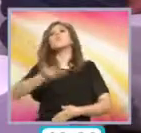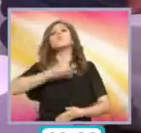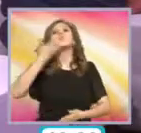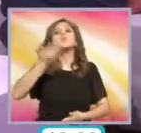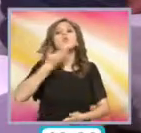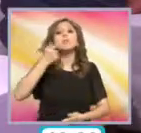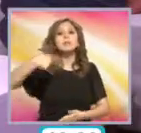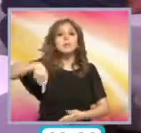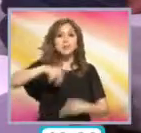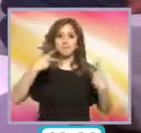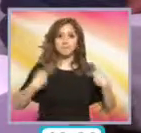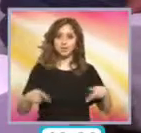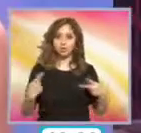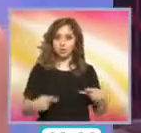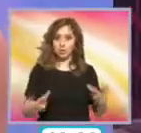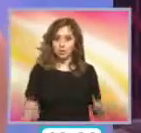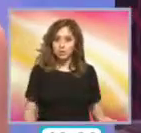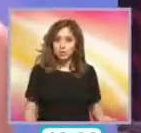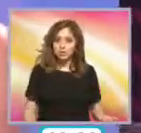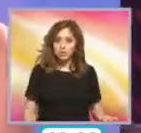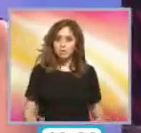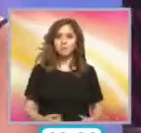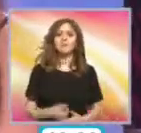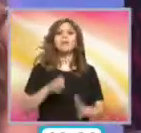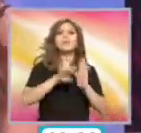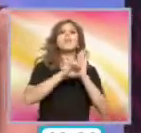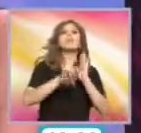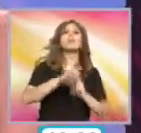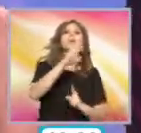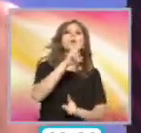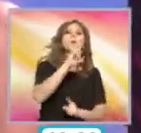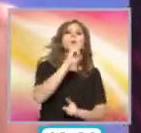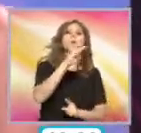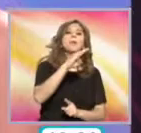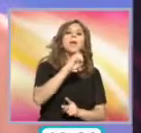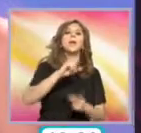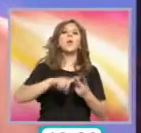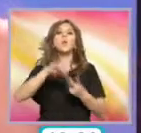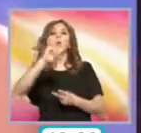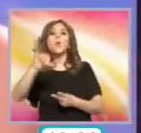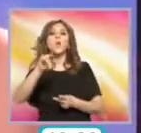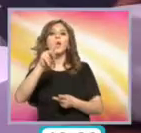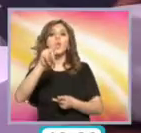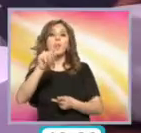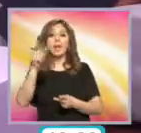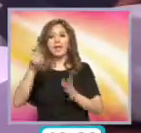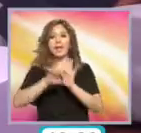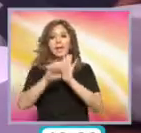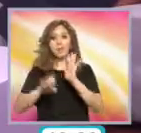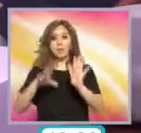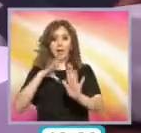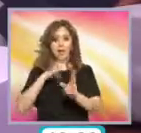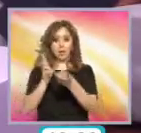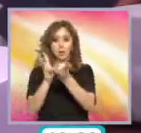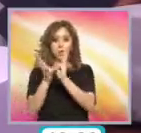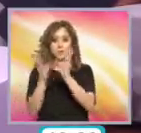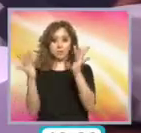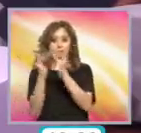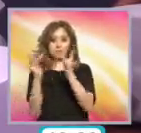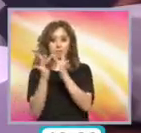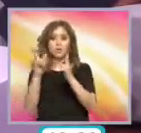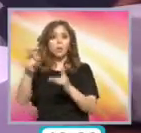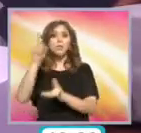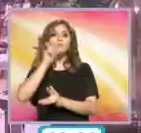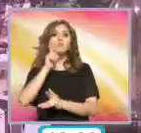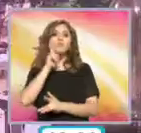lo decíamos en el telonario que si Romeo y Julieta hubieran tenido WhatsApp, Claro, no se hubiera suicidado. todo eso hubiera pasado. Yo creo